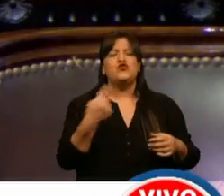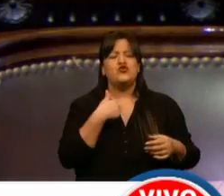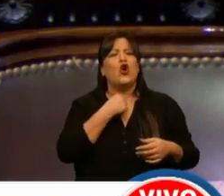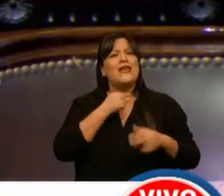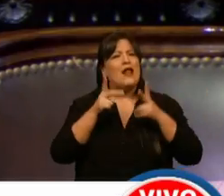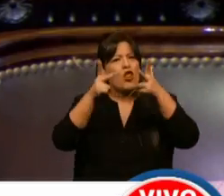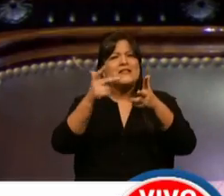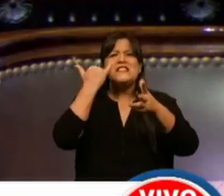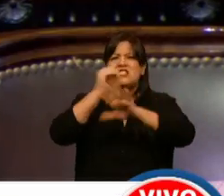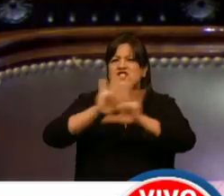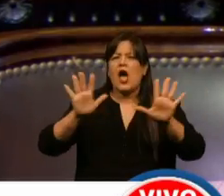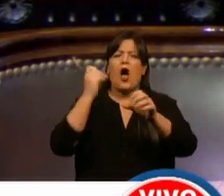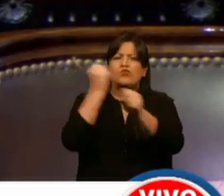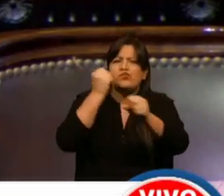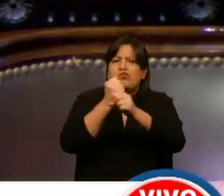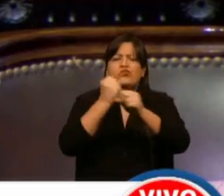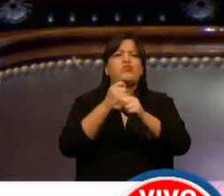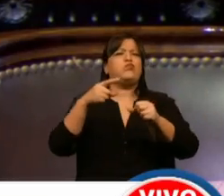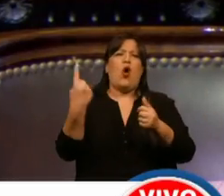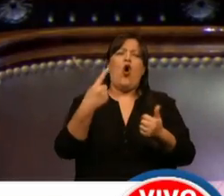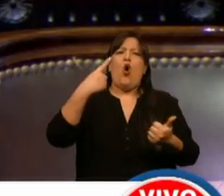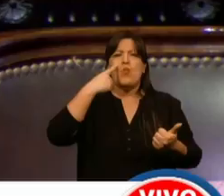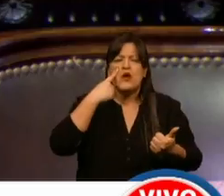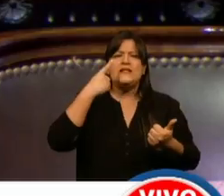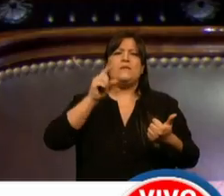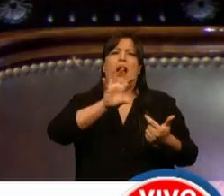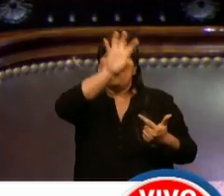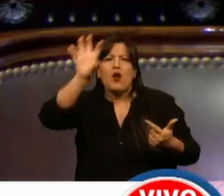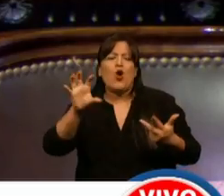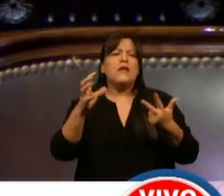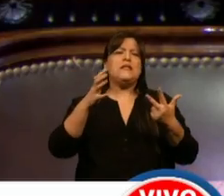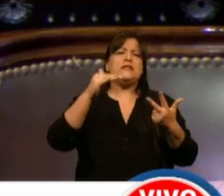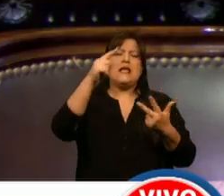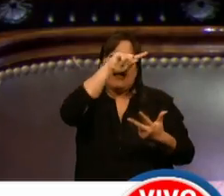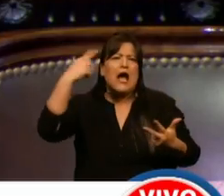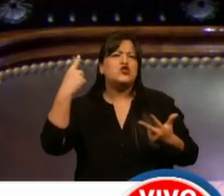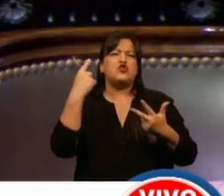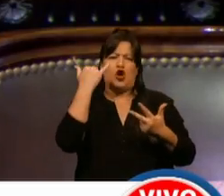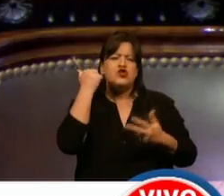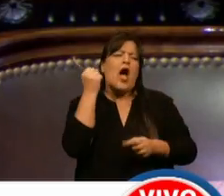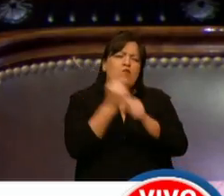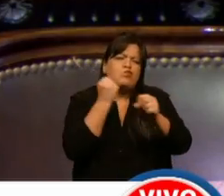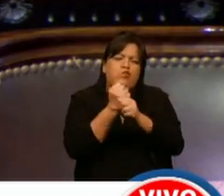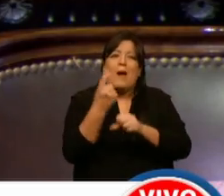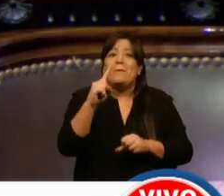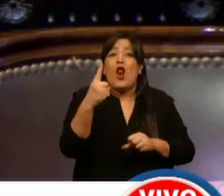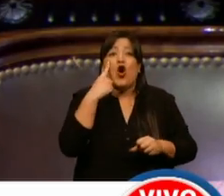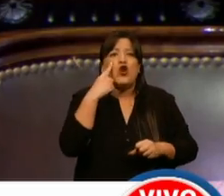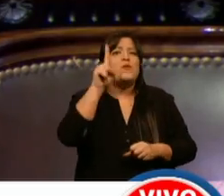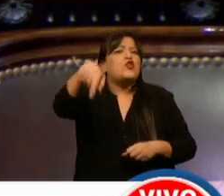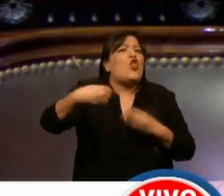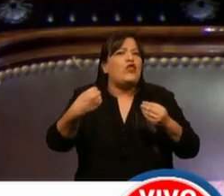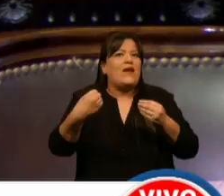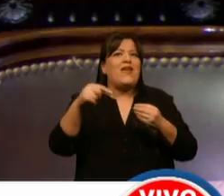la hemos trabajado en todos los niveles pero siempre el conocimiento viene de abajo hacia